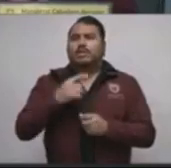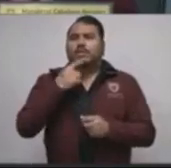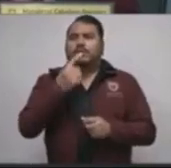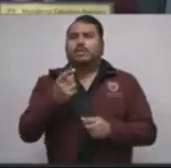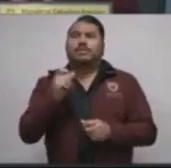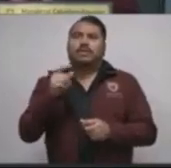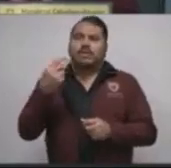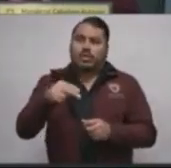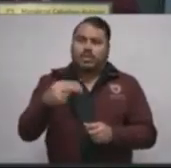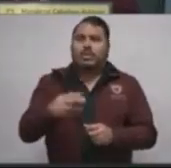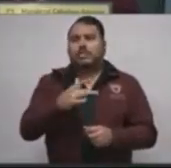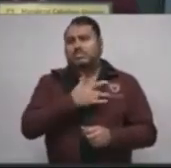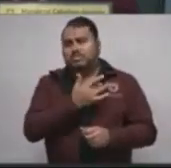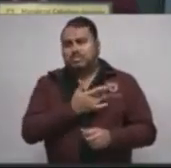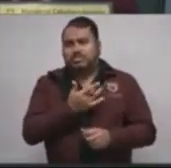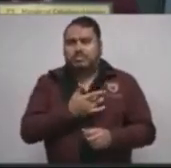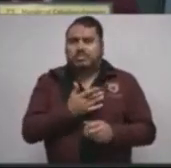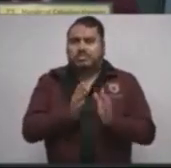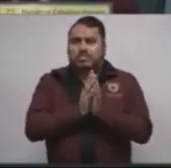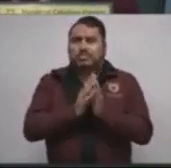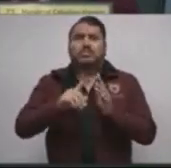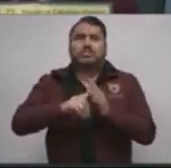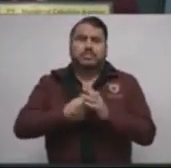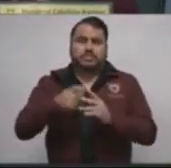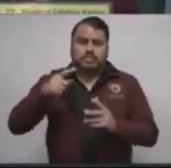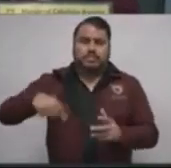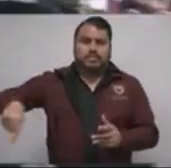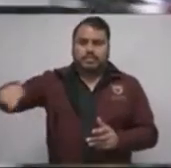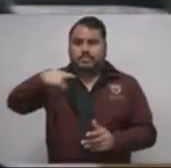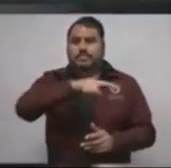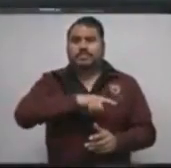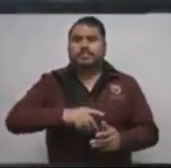mismo, iniciando por mi lado derecho, por favor.